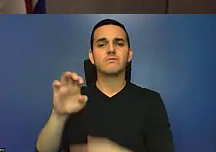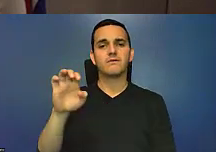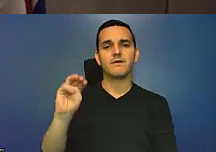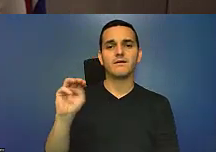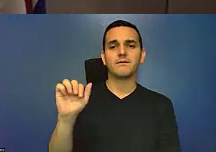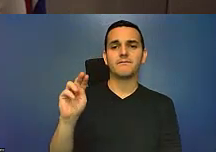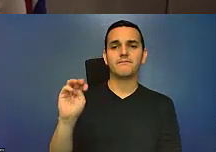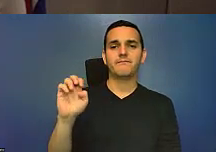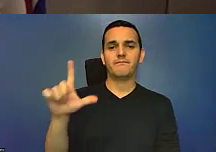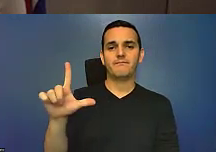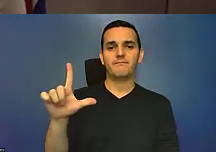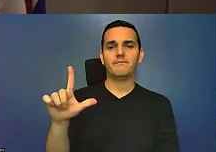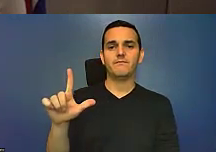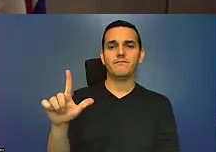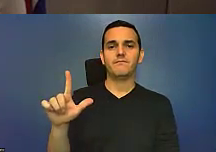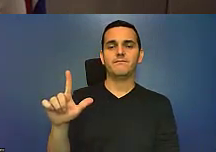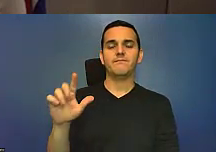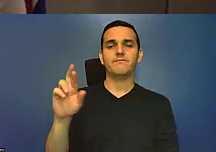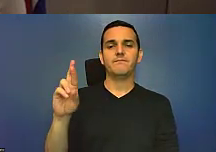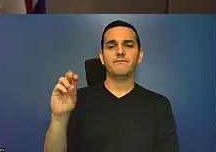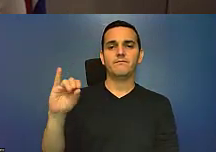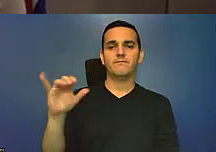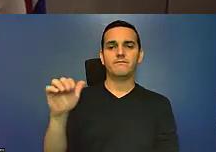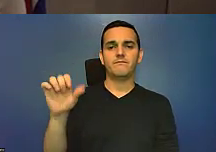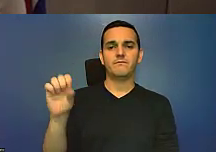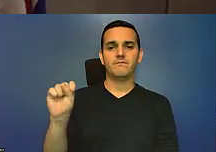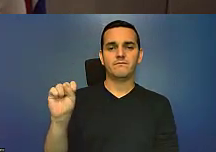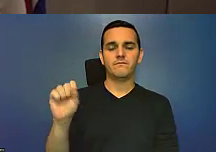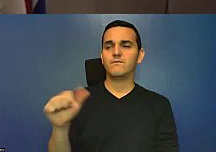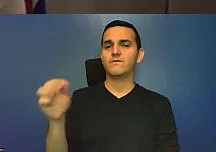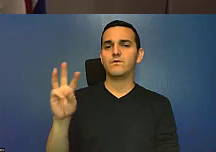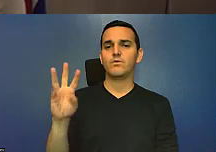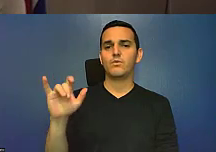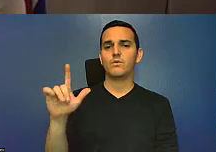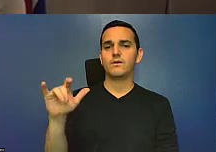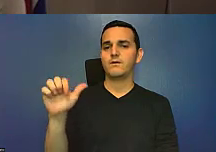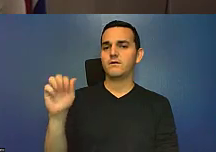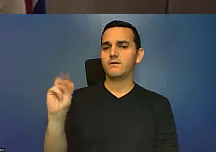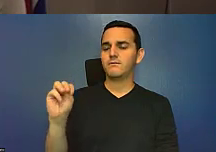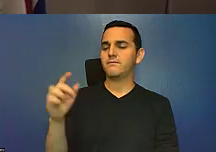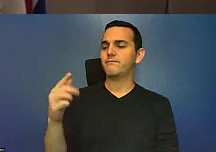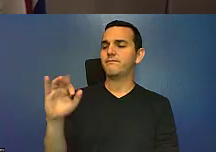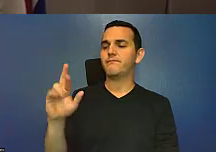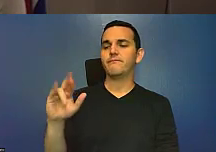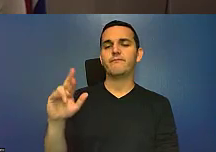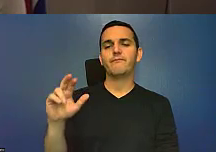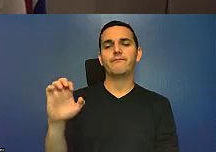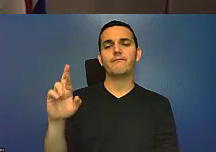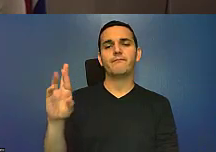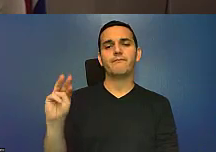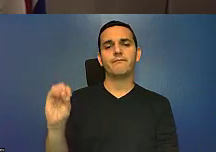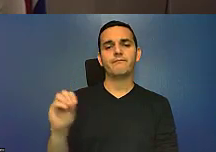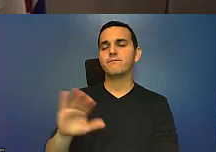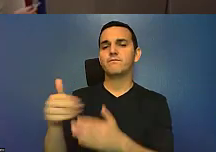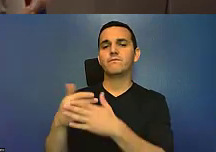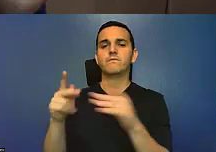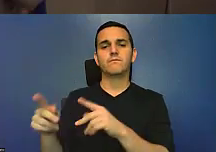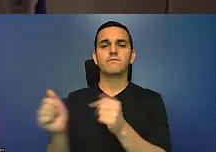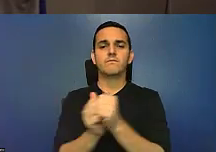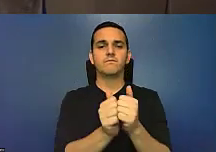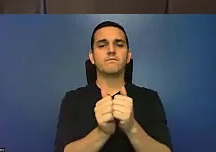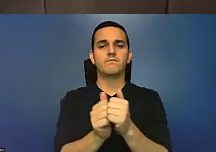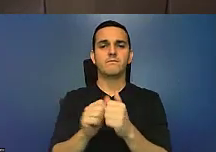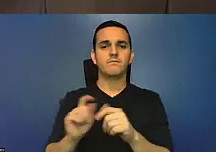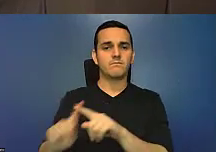Rojas, quien es don Emanuel, don William, don Guillermo, y miembros que nos acompañan hoy para el panel de